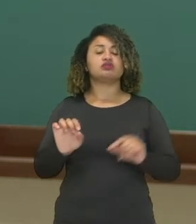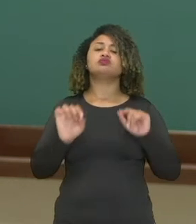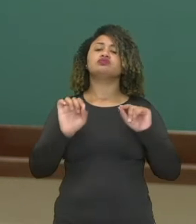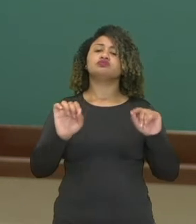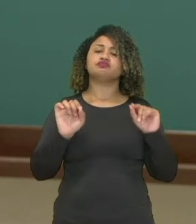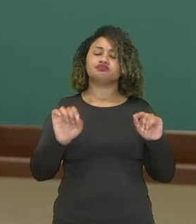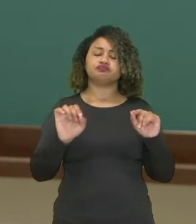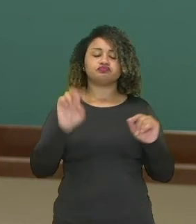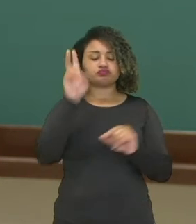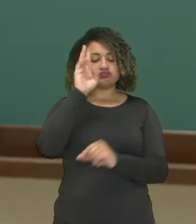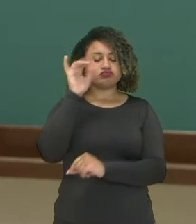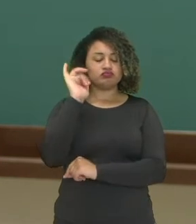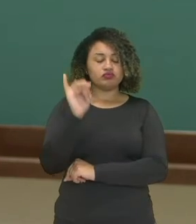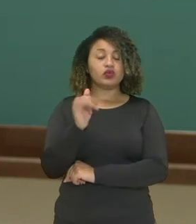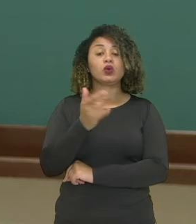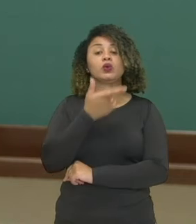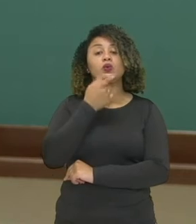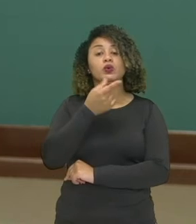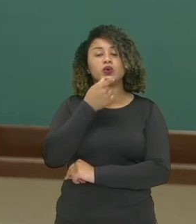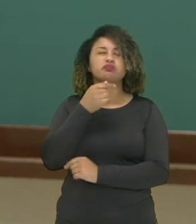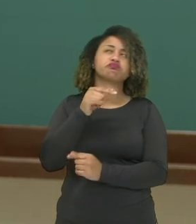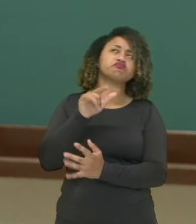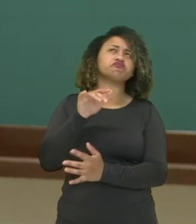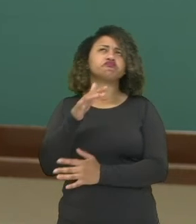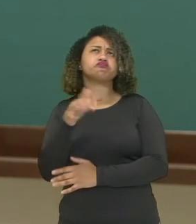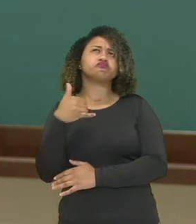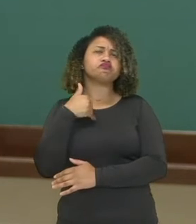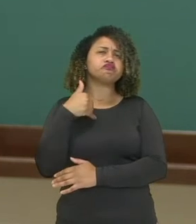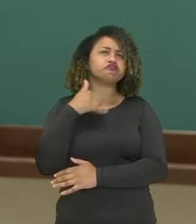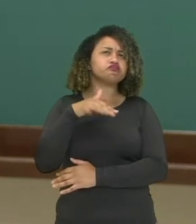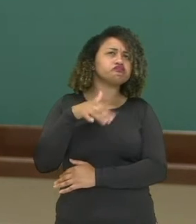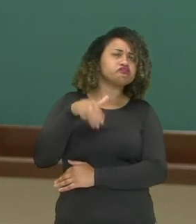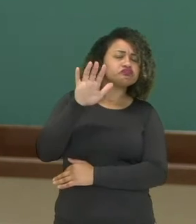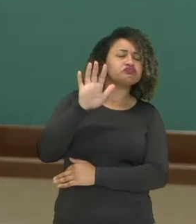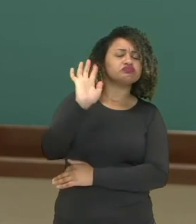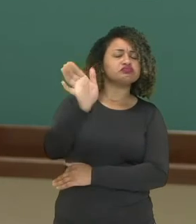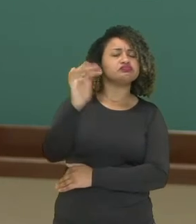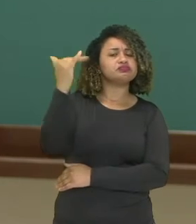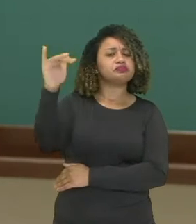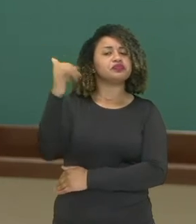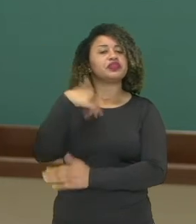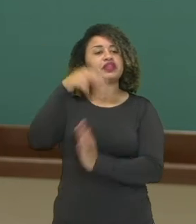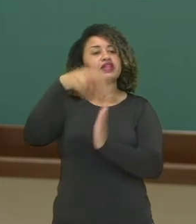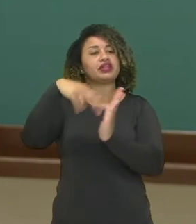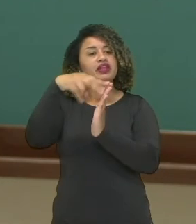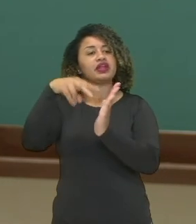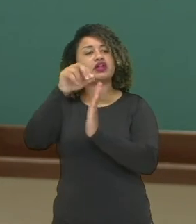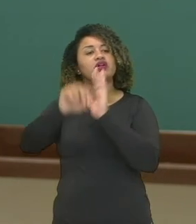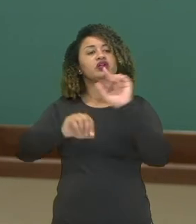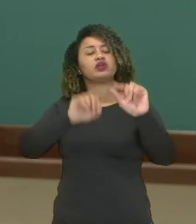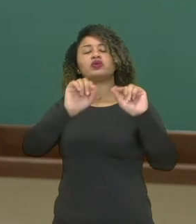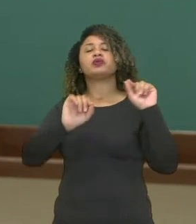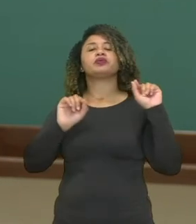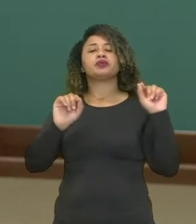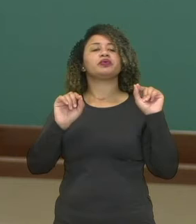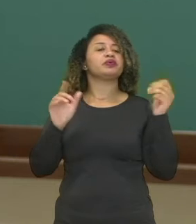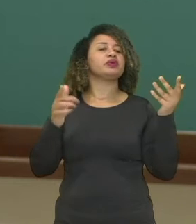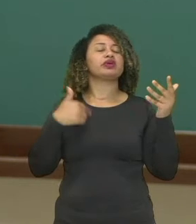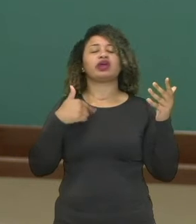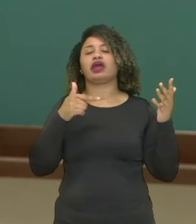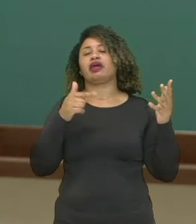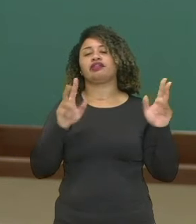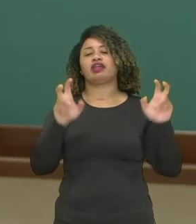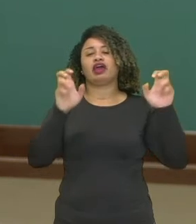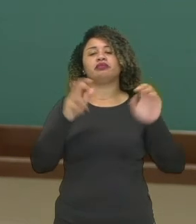história assim, de um senhor que, na meia-idade, ele lia muito sobre esses gênero cavalharescos e cavalheiros,